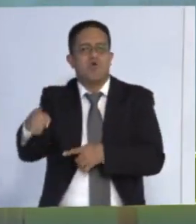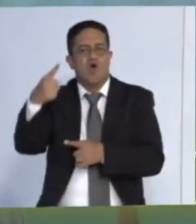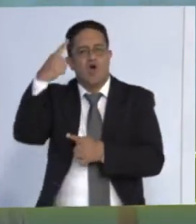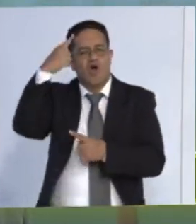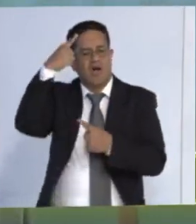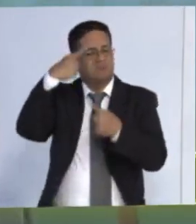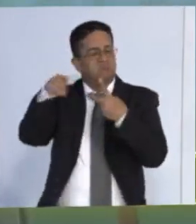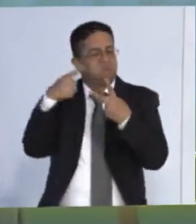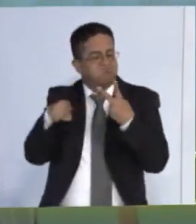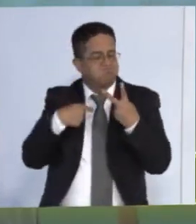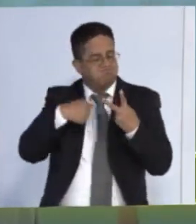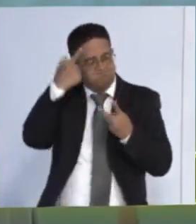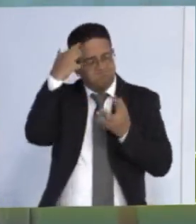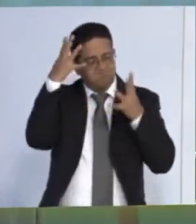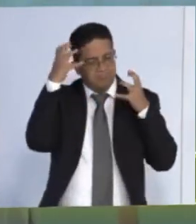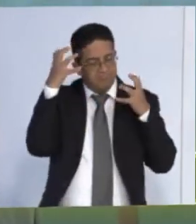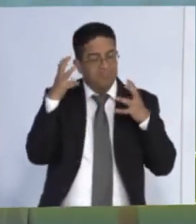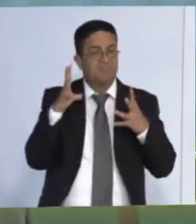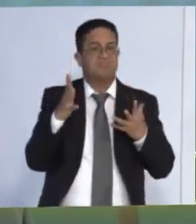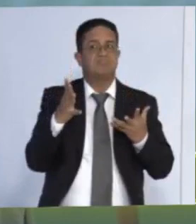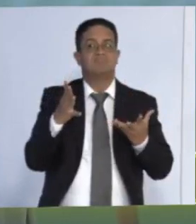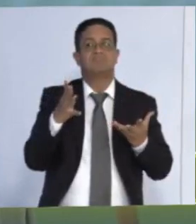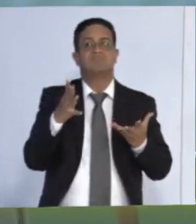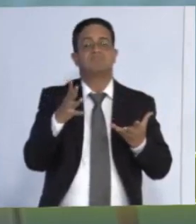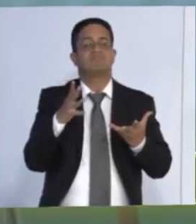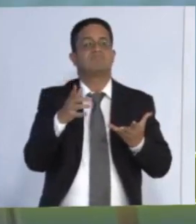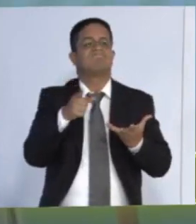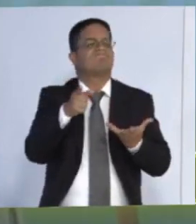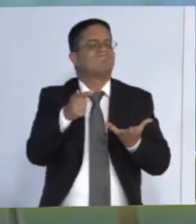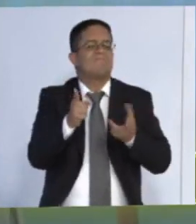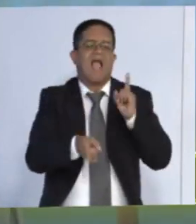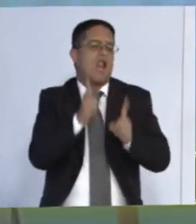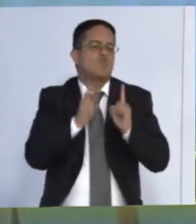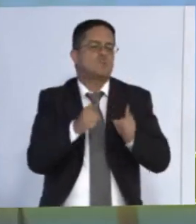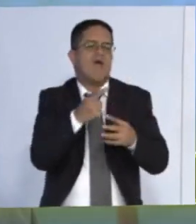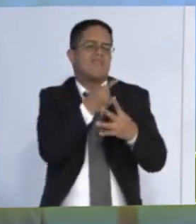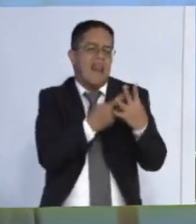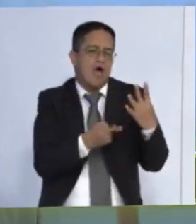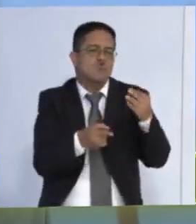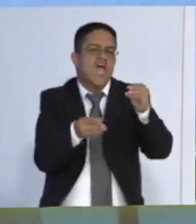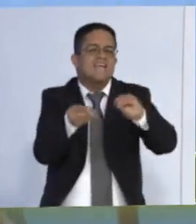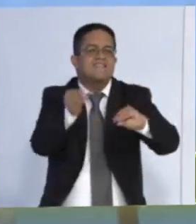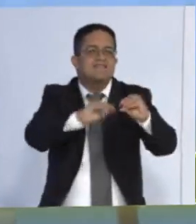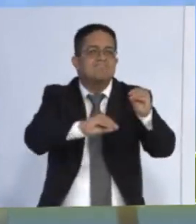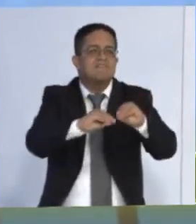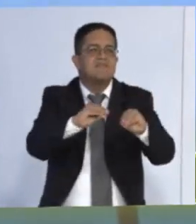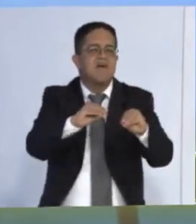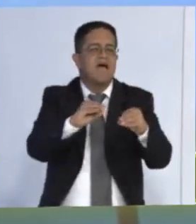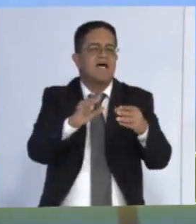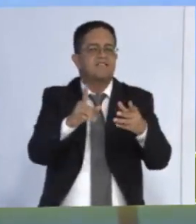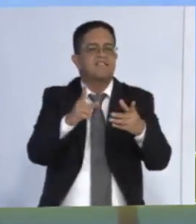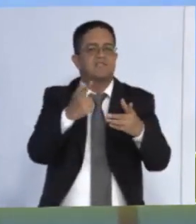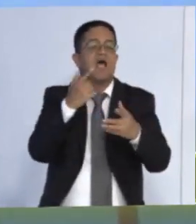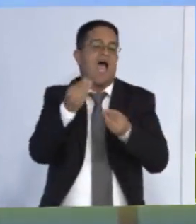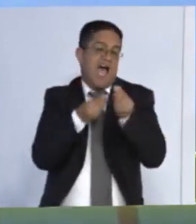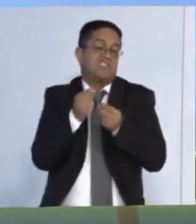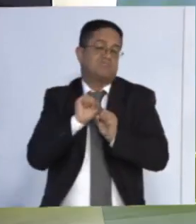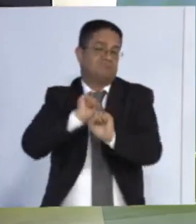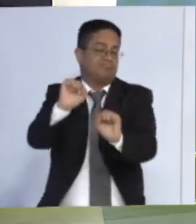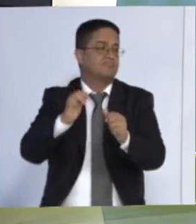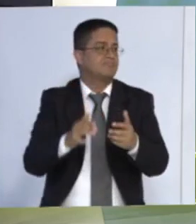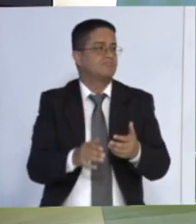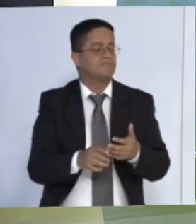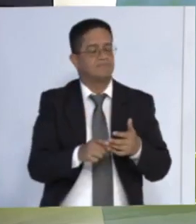un excipiente, no es el colorante en sí, sino que es otra cosa, algunos de los componentes que vienen para estabilizarlo, etc. Por supuesto, por acá Arnaldo